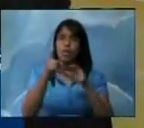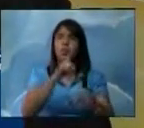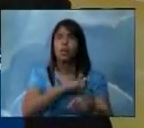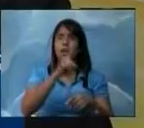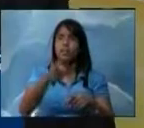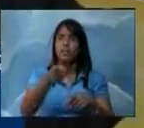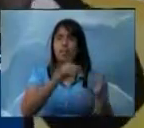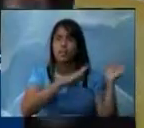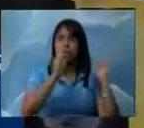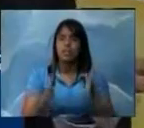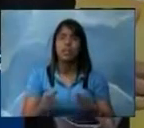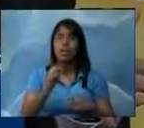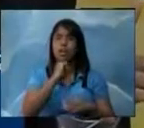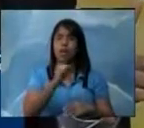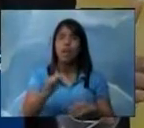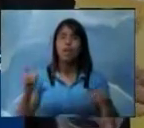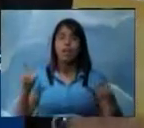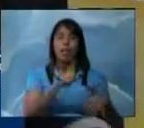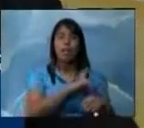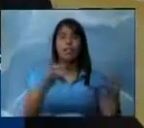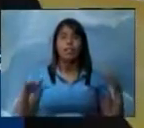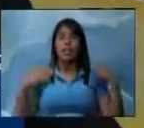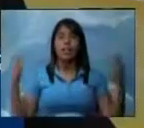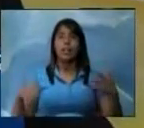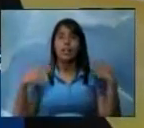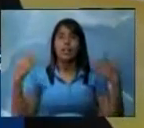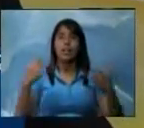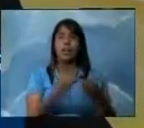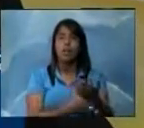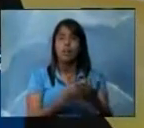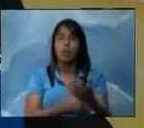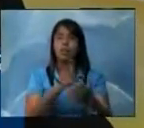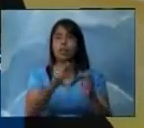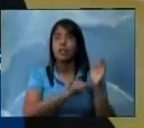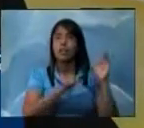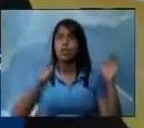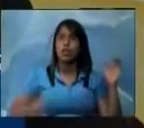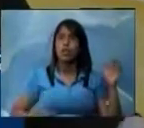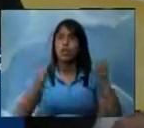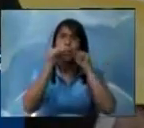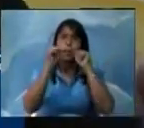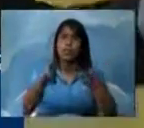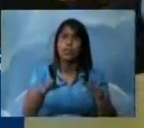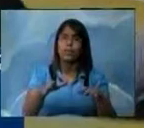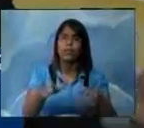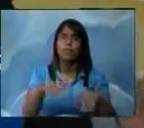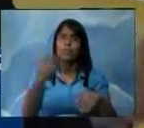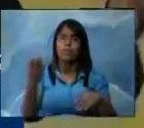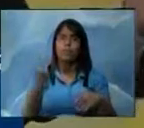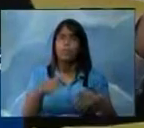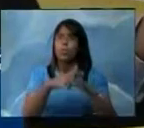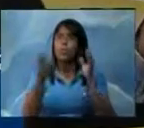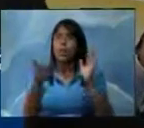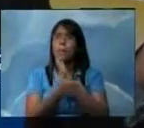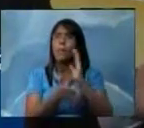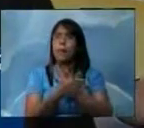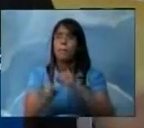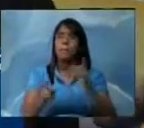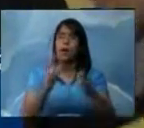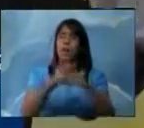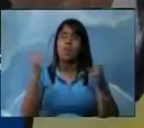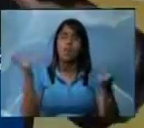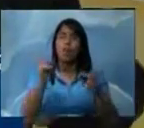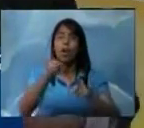del creyente es de alegría, es de gozo. Hermano, que el Señor te bendiga. ¿Qué es eso de qué hubo, pana? Hermano,